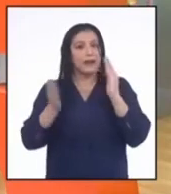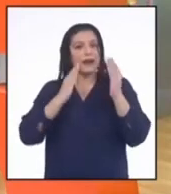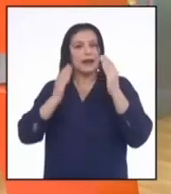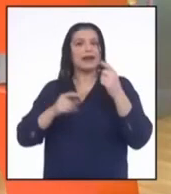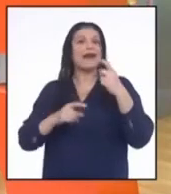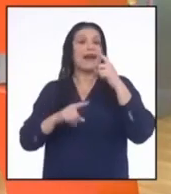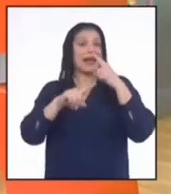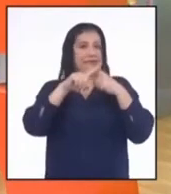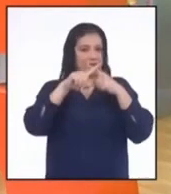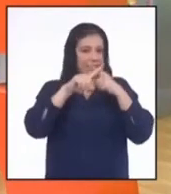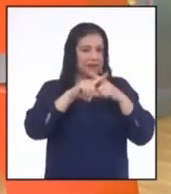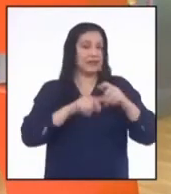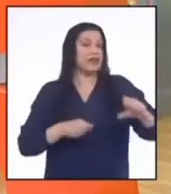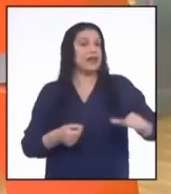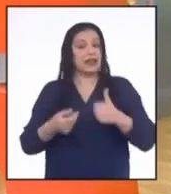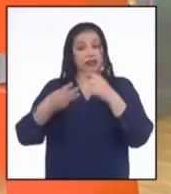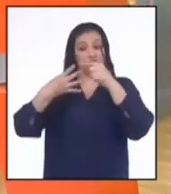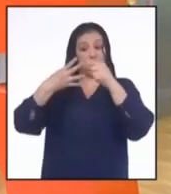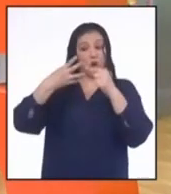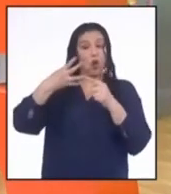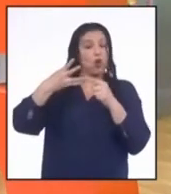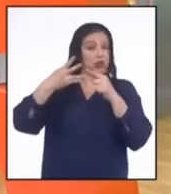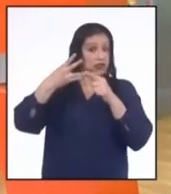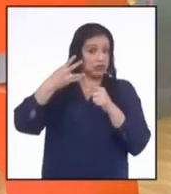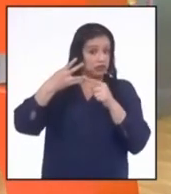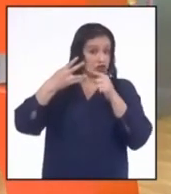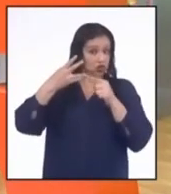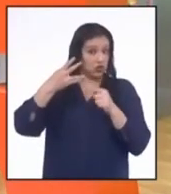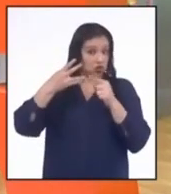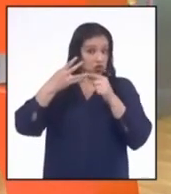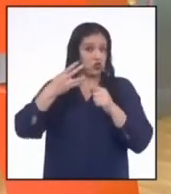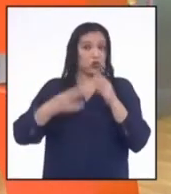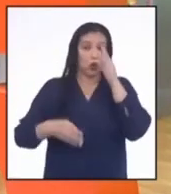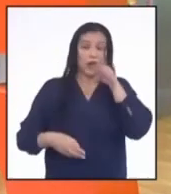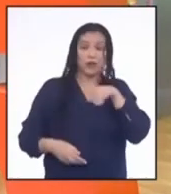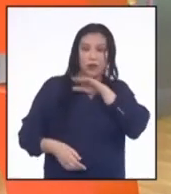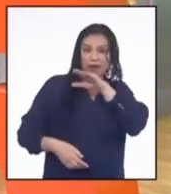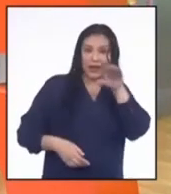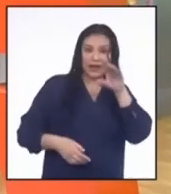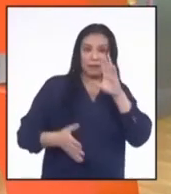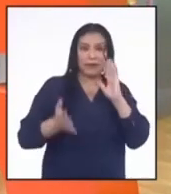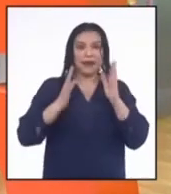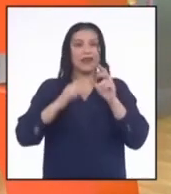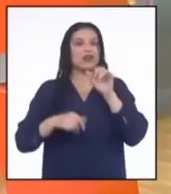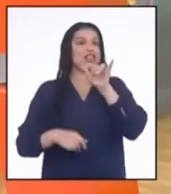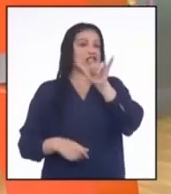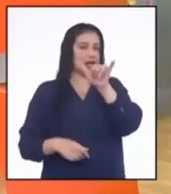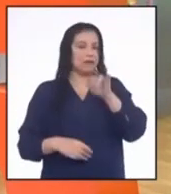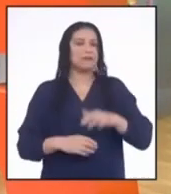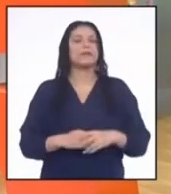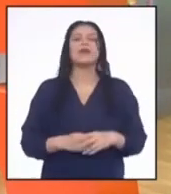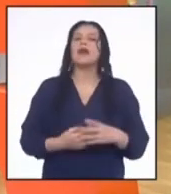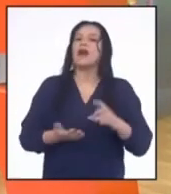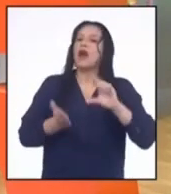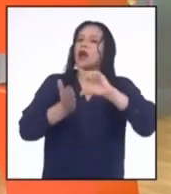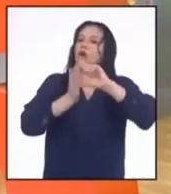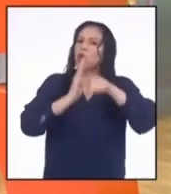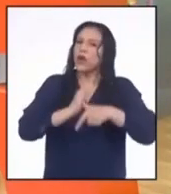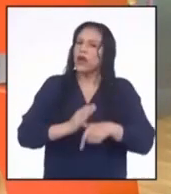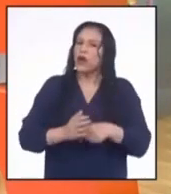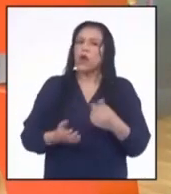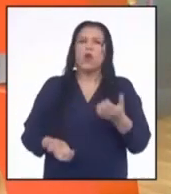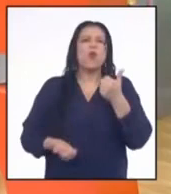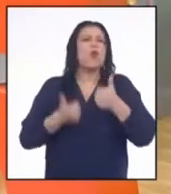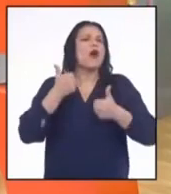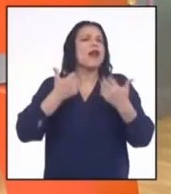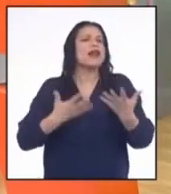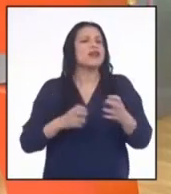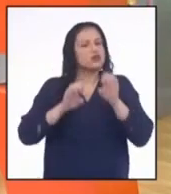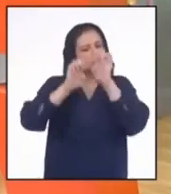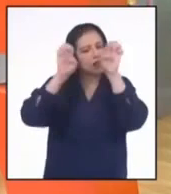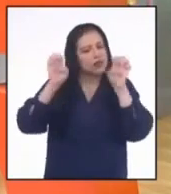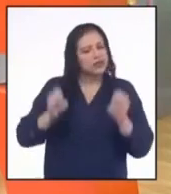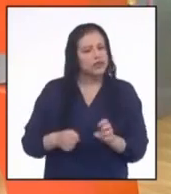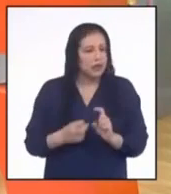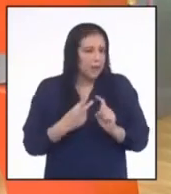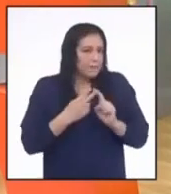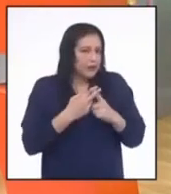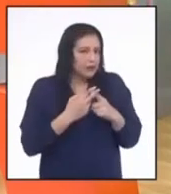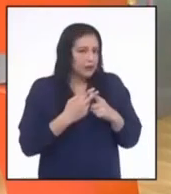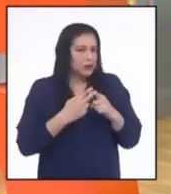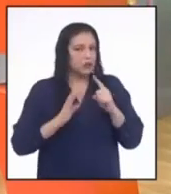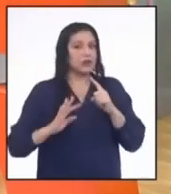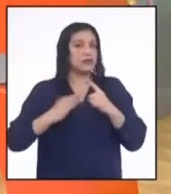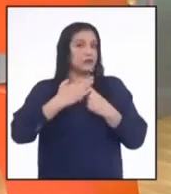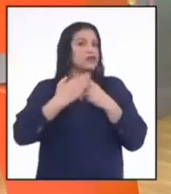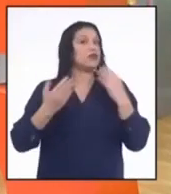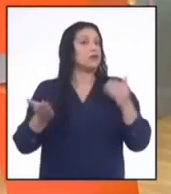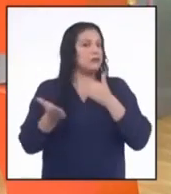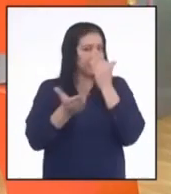eje X y las otras 2 cuando el eje de simetría es paralelo al eje Y. Luego determinamos sus ecuaciones partiendo de una